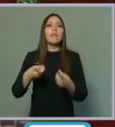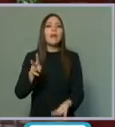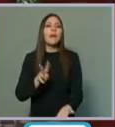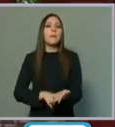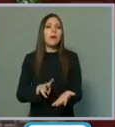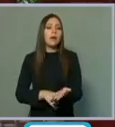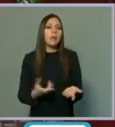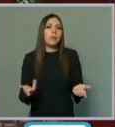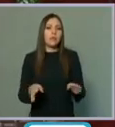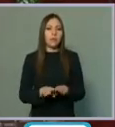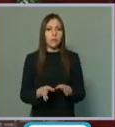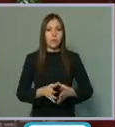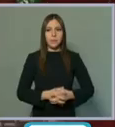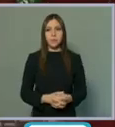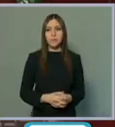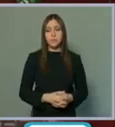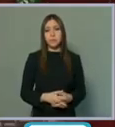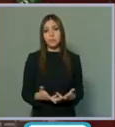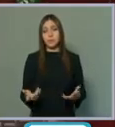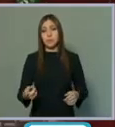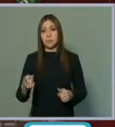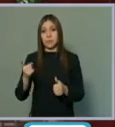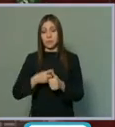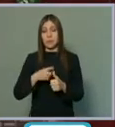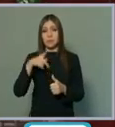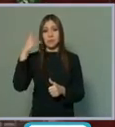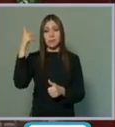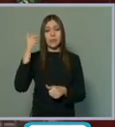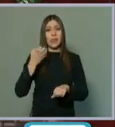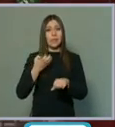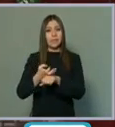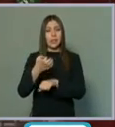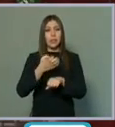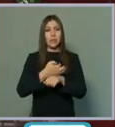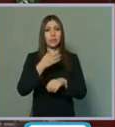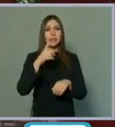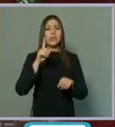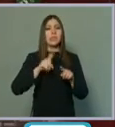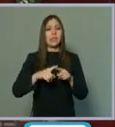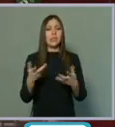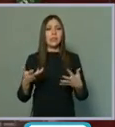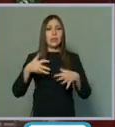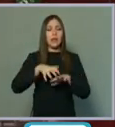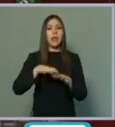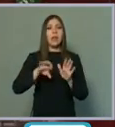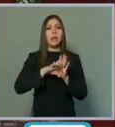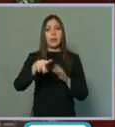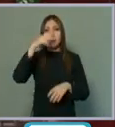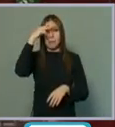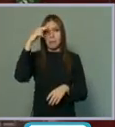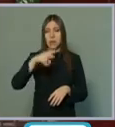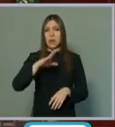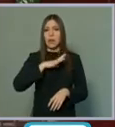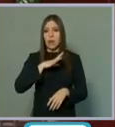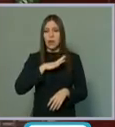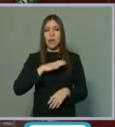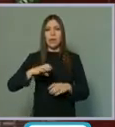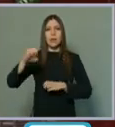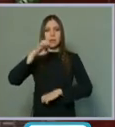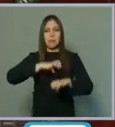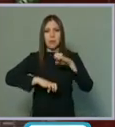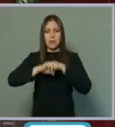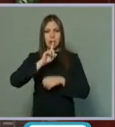pues los estados parte. México tiene una actividad muy importante en Estados Unidos sobre todo, tiene consulados